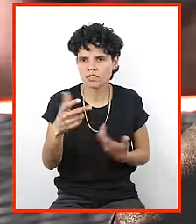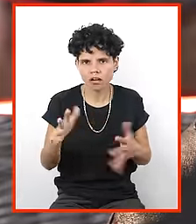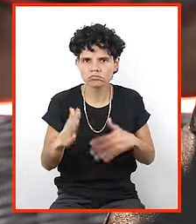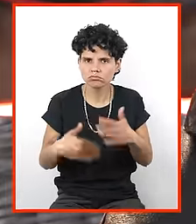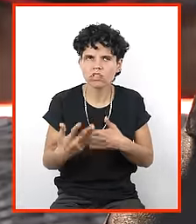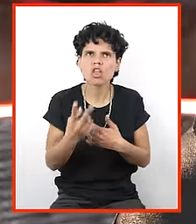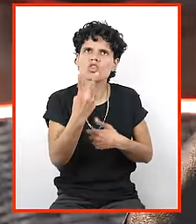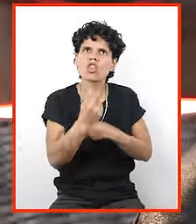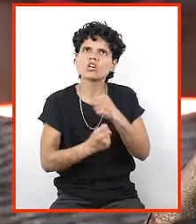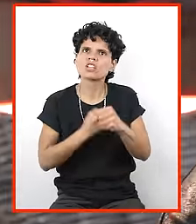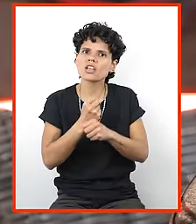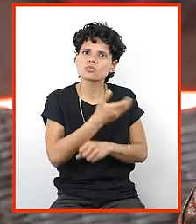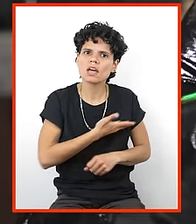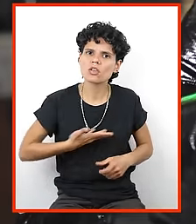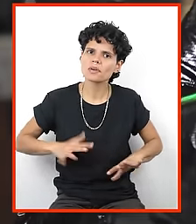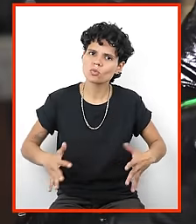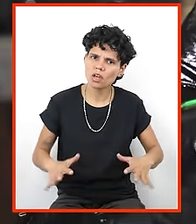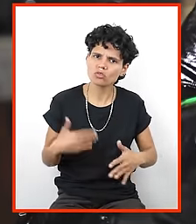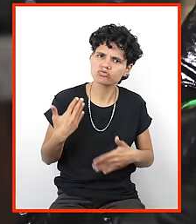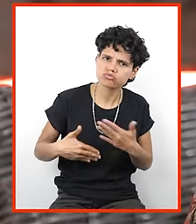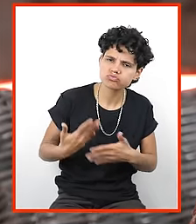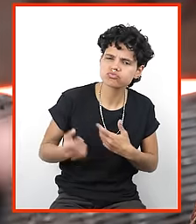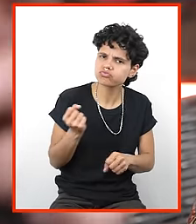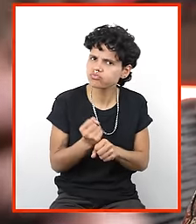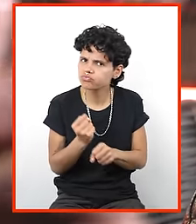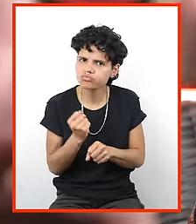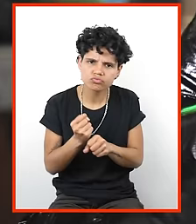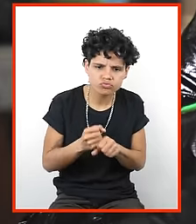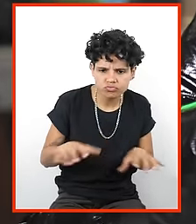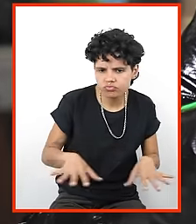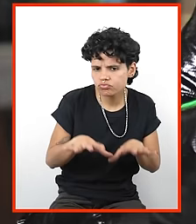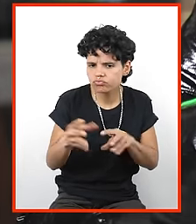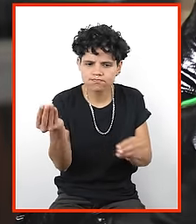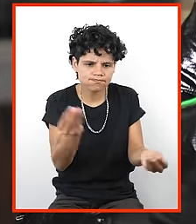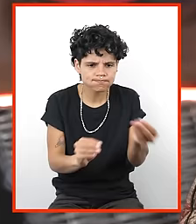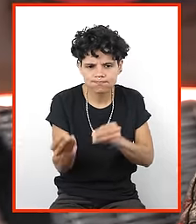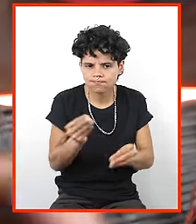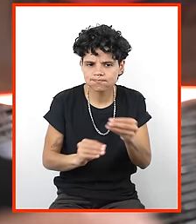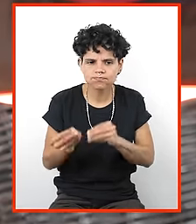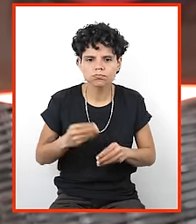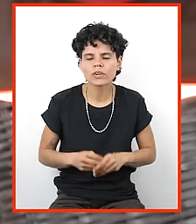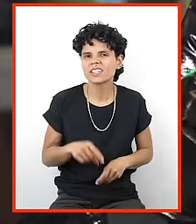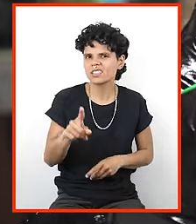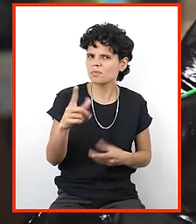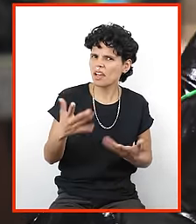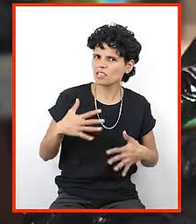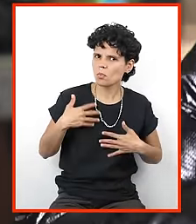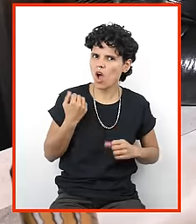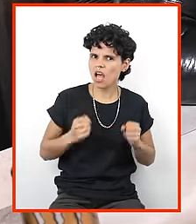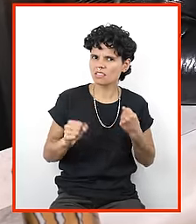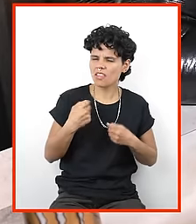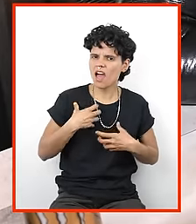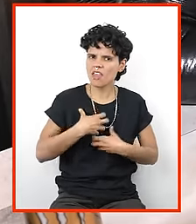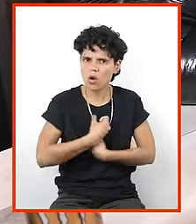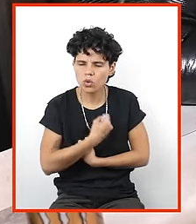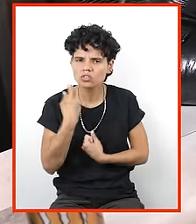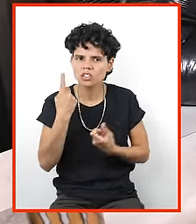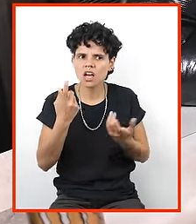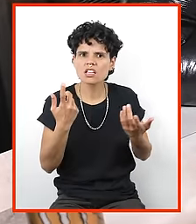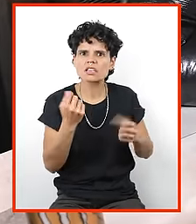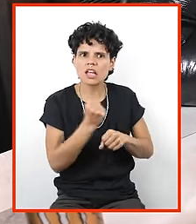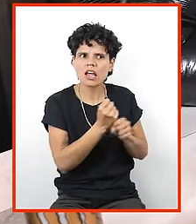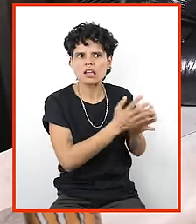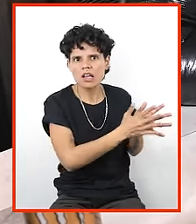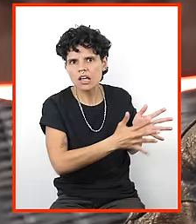Como 2 años y medio. ¿Harto? Harto rato. ¿Te da un poquito de angustia? ¿Qué cosa? ¿Trabajarlo tanto? No sé si me da